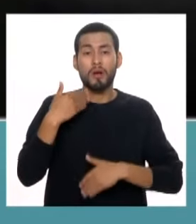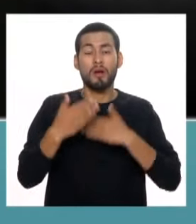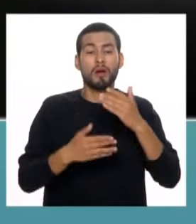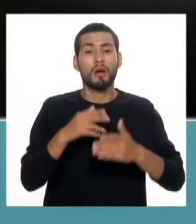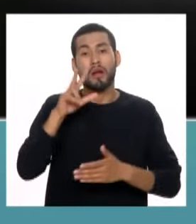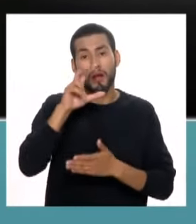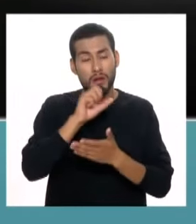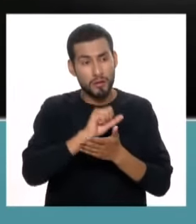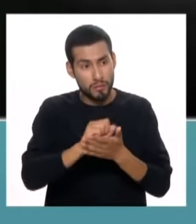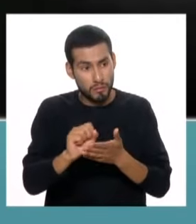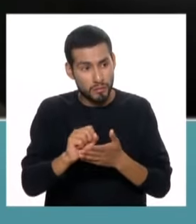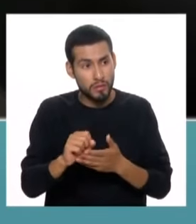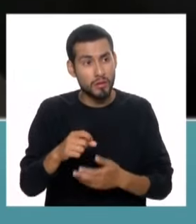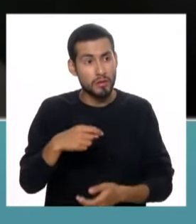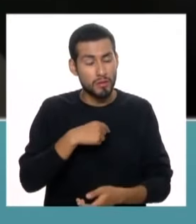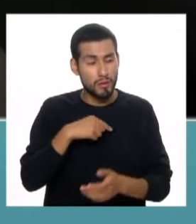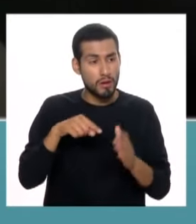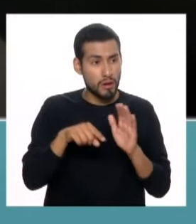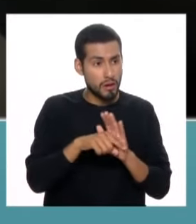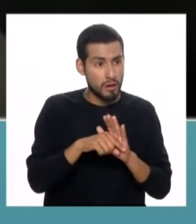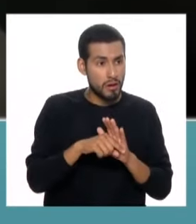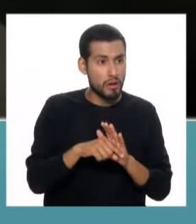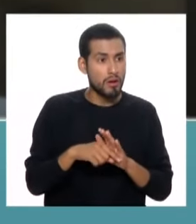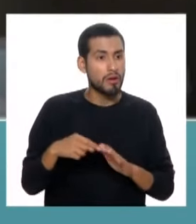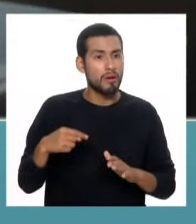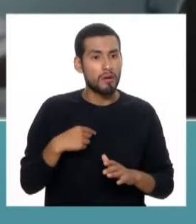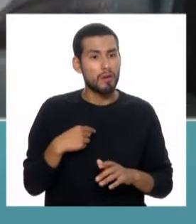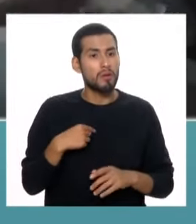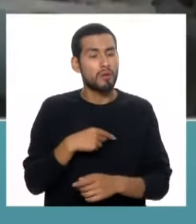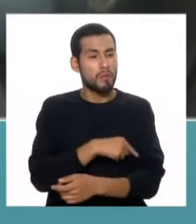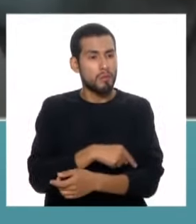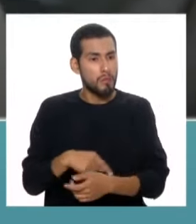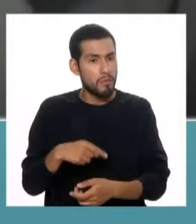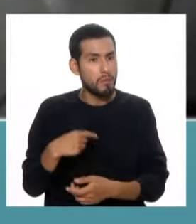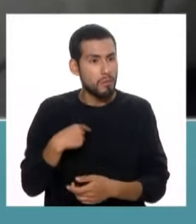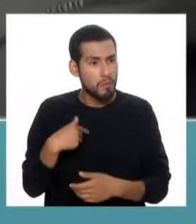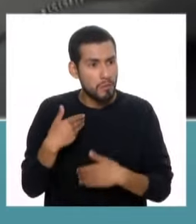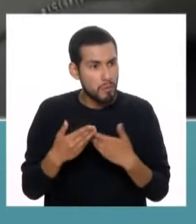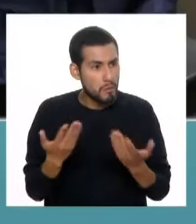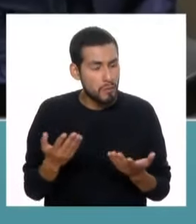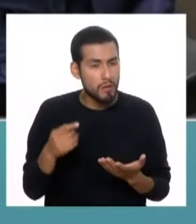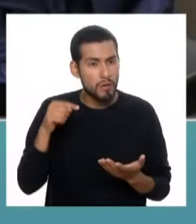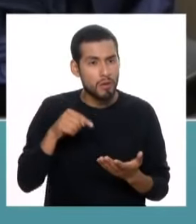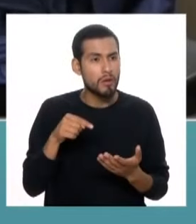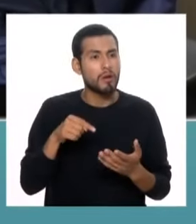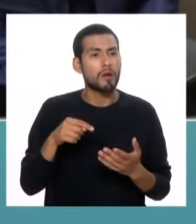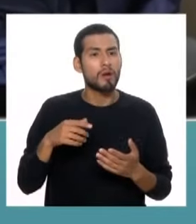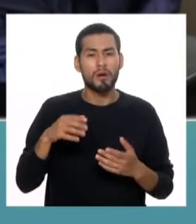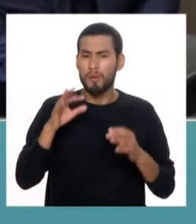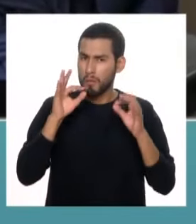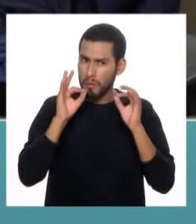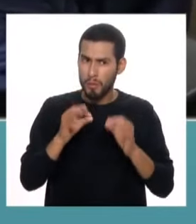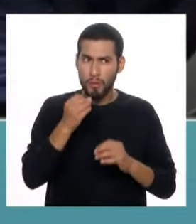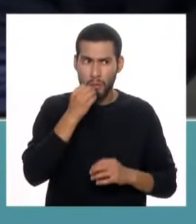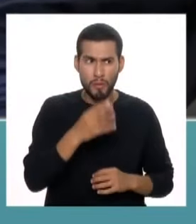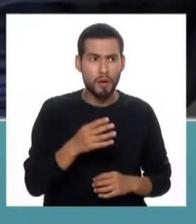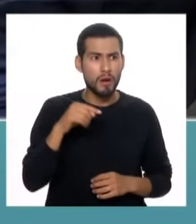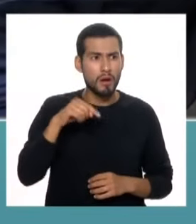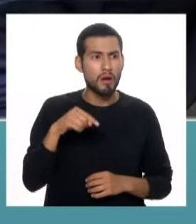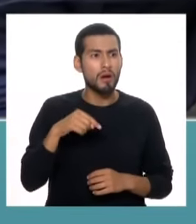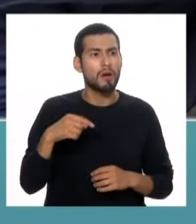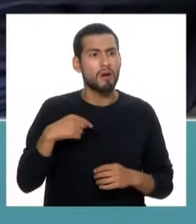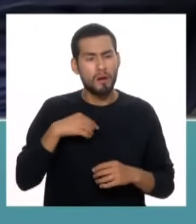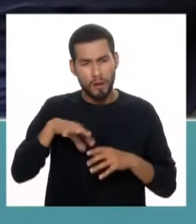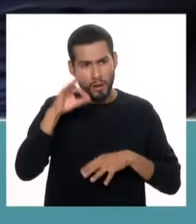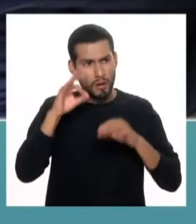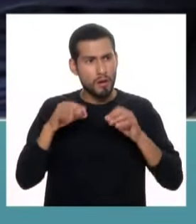en 3 meses y estoy negativo, ya no hay periodo de ventana. Ese es el mecanismo excelente para